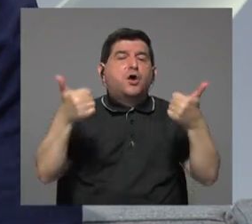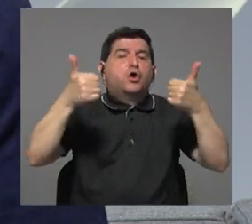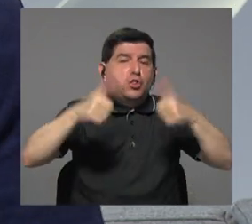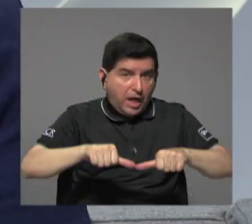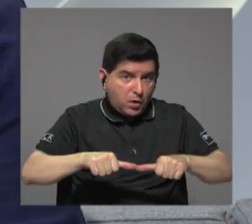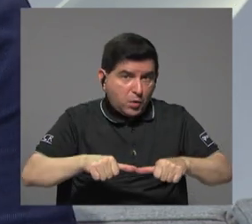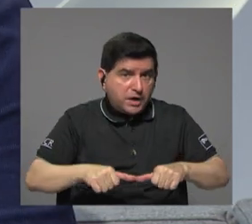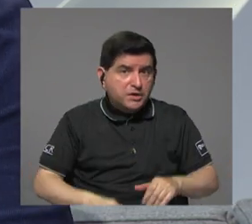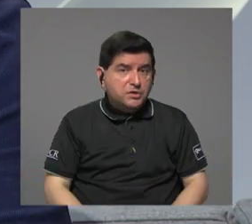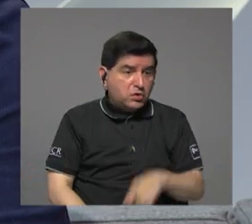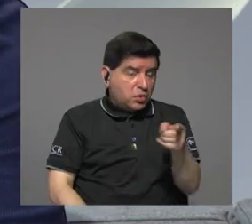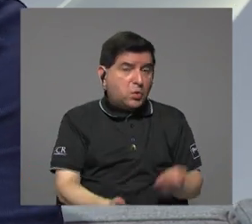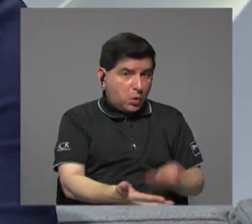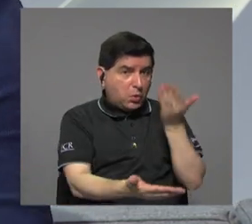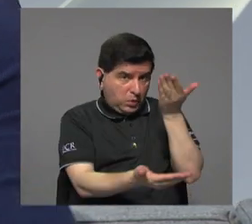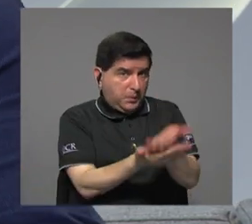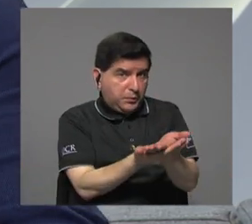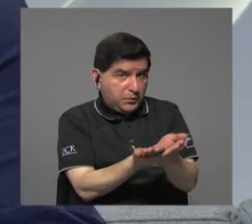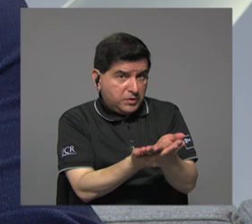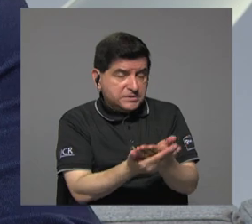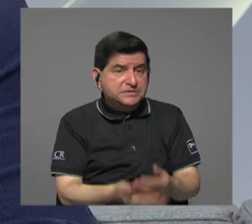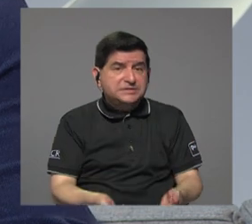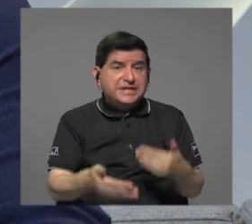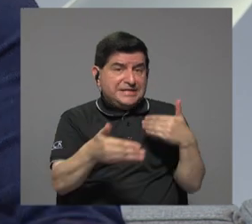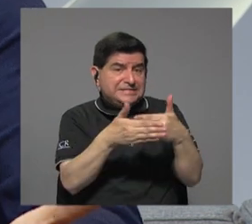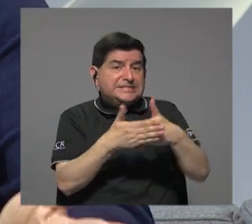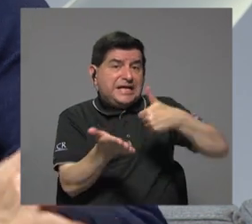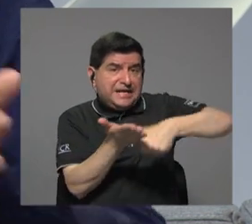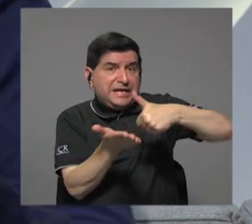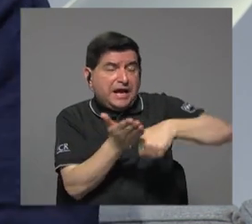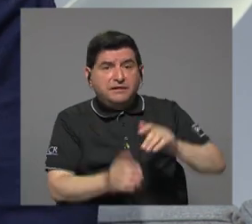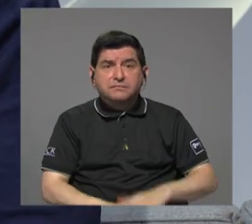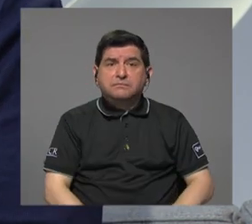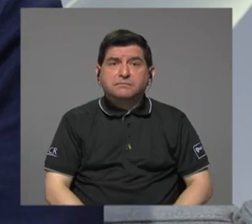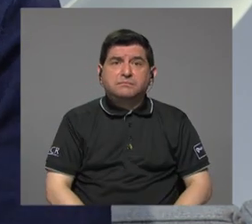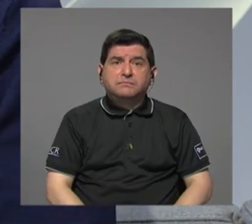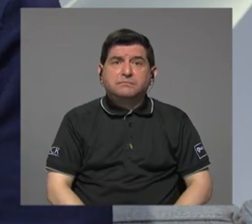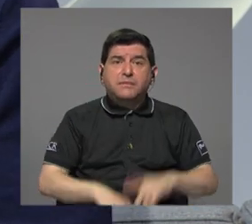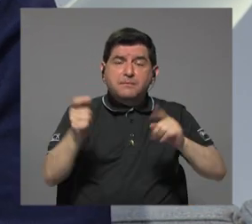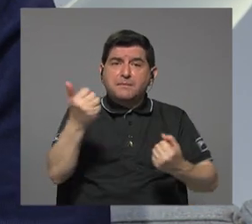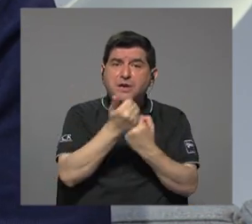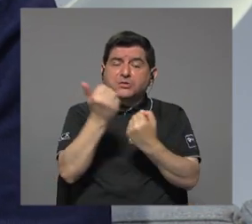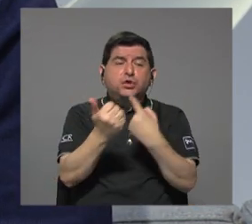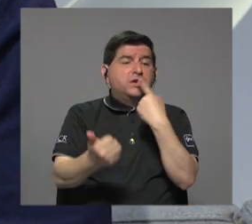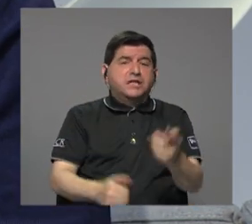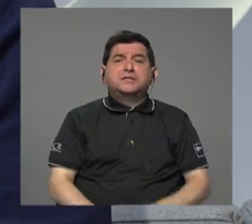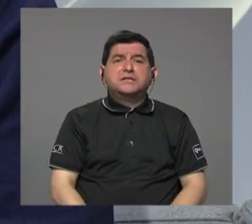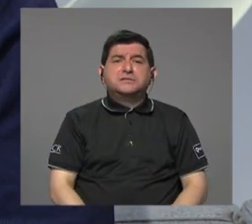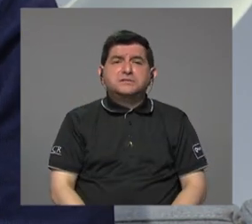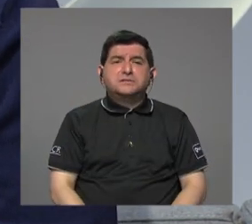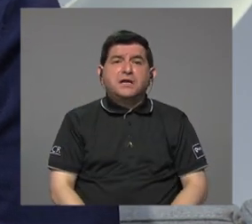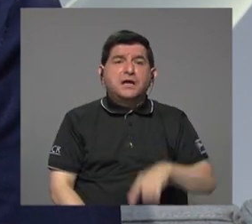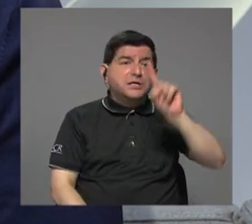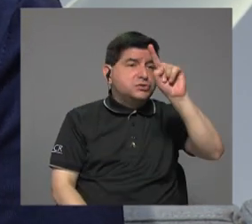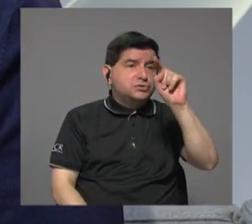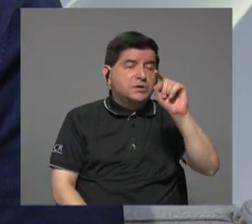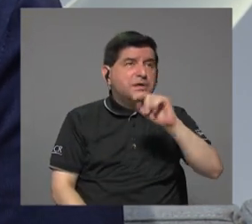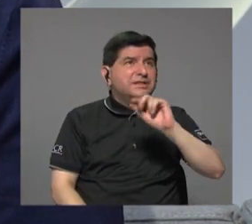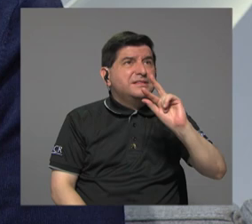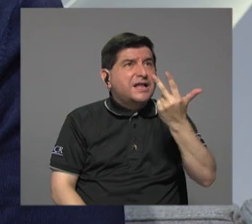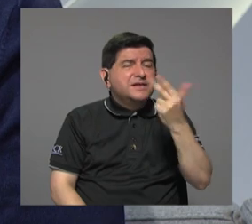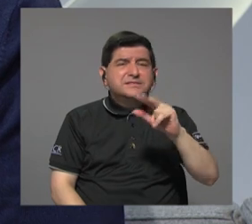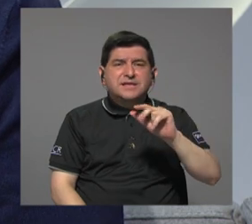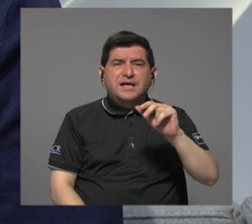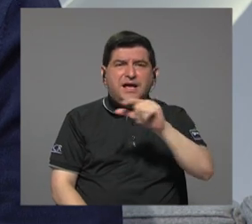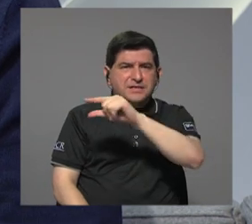de acuerdo con esta esta propuesta que está a las puertas de ser votada pero quienes la apoyan dicen que estaríamos hablando de la tercera semana de